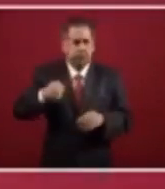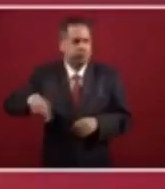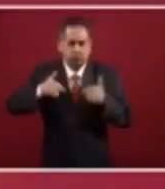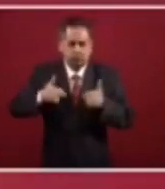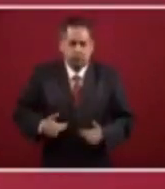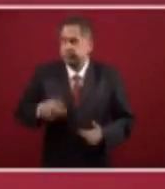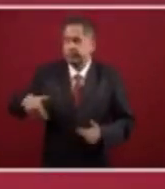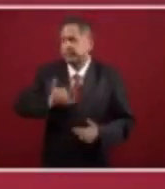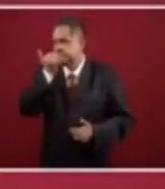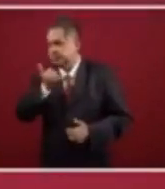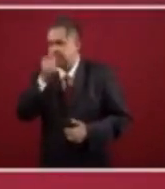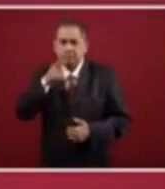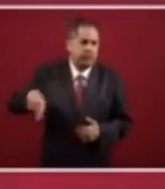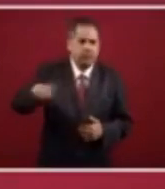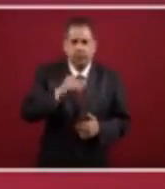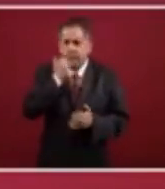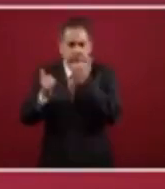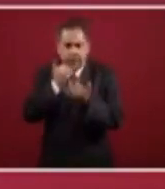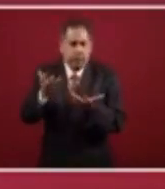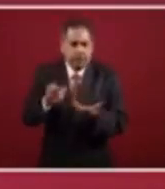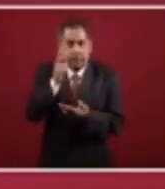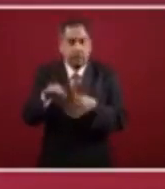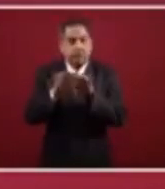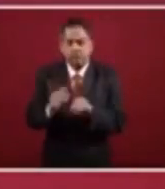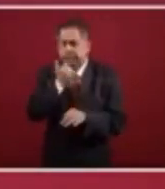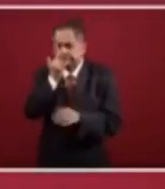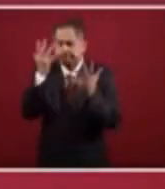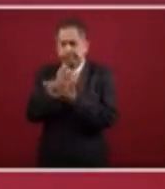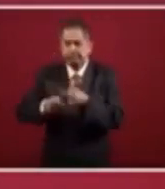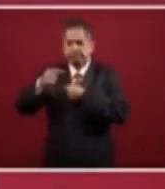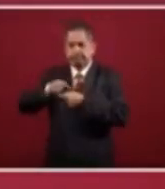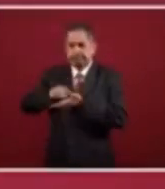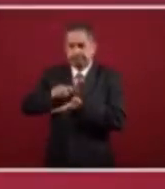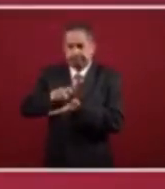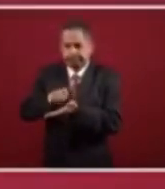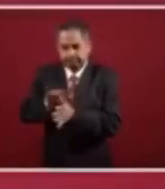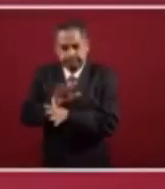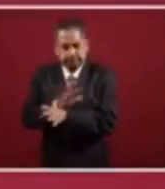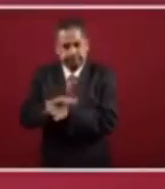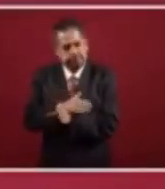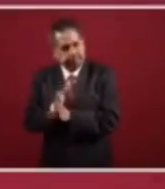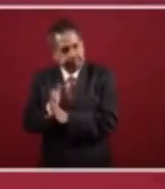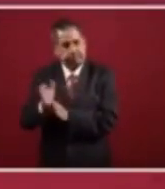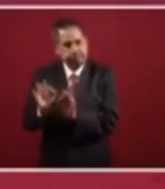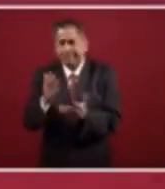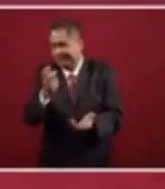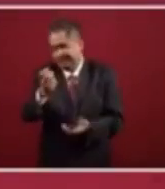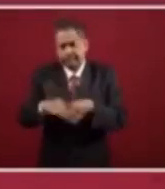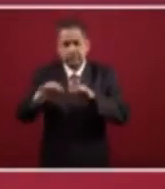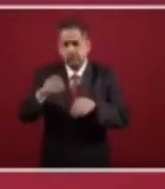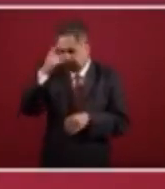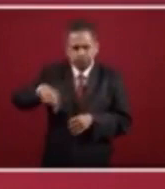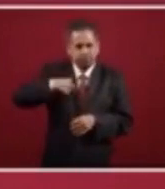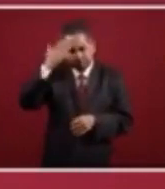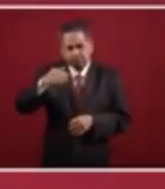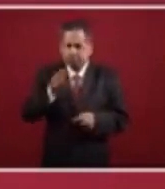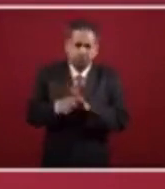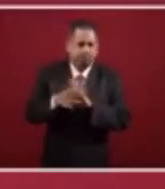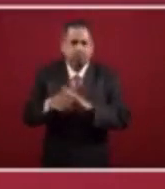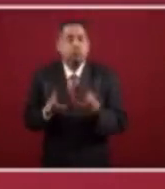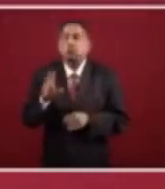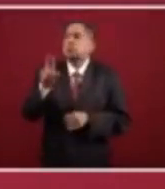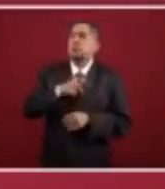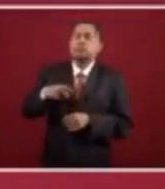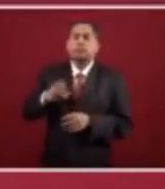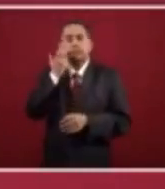todos cometemos errores. Lo importante de esto es rectificar, tener capacidad para rectificar, no